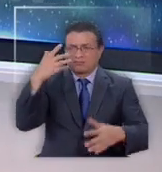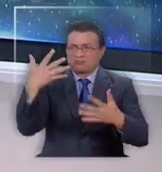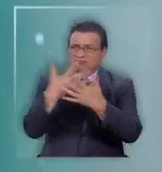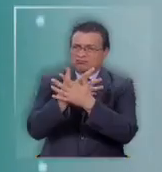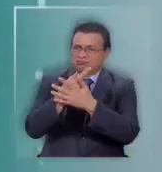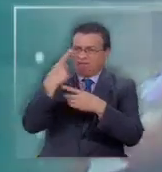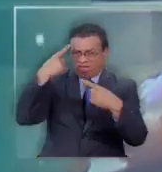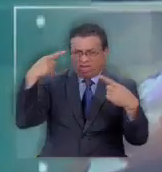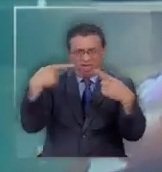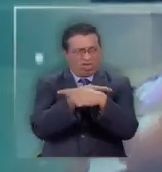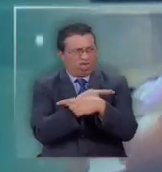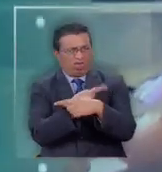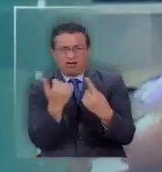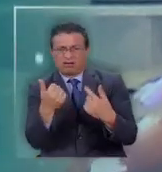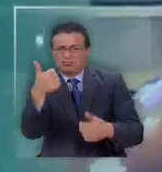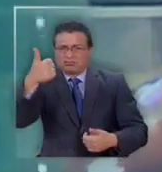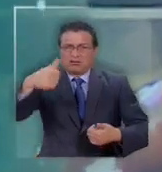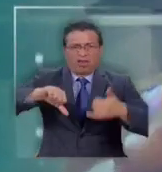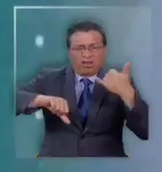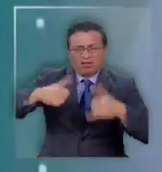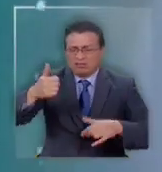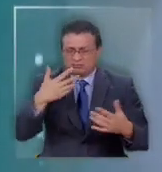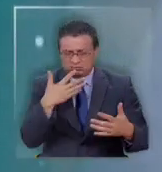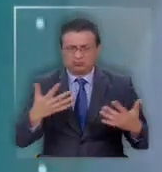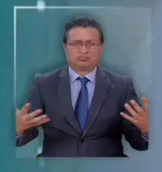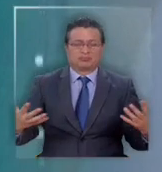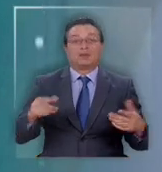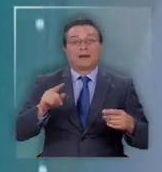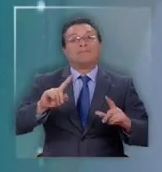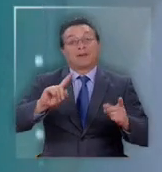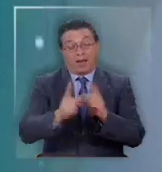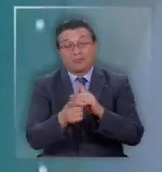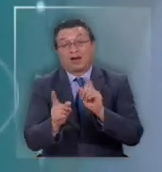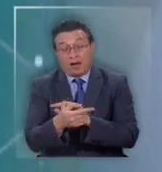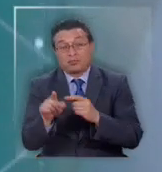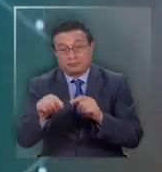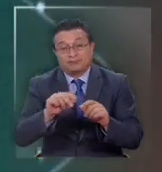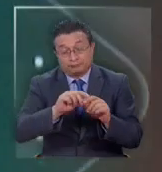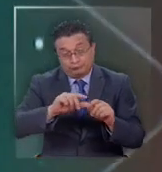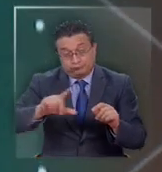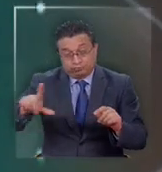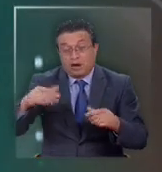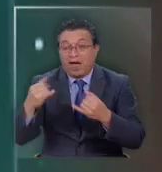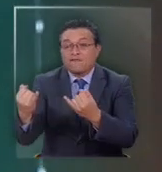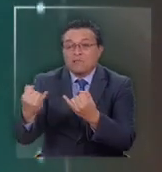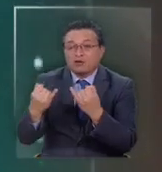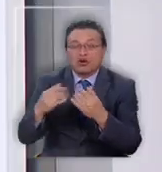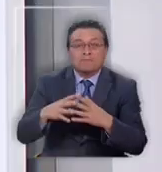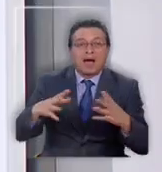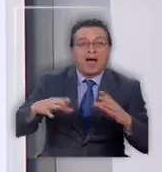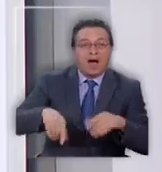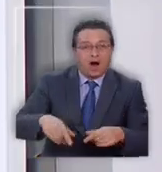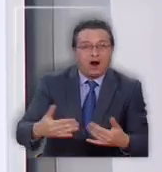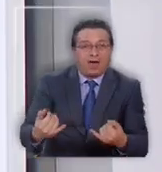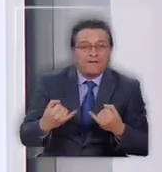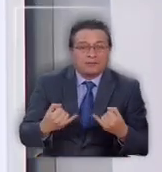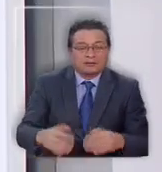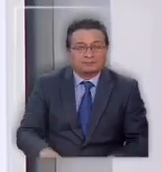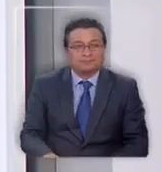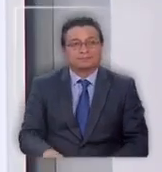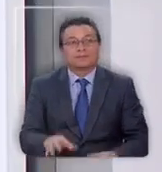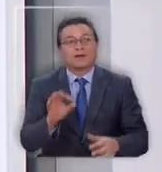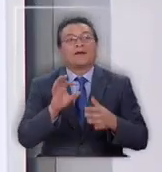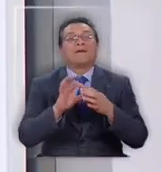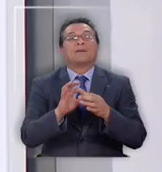no podemos nos cuesta entender que están variables y efectivamente las medidas cambian porque aumenta la información perfecto ministra